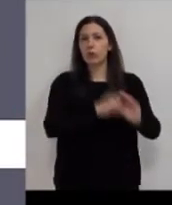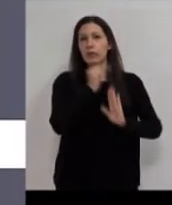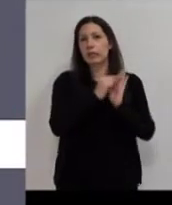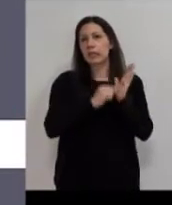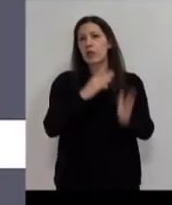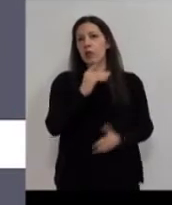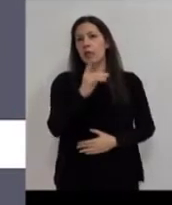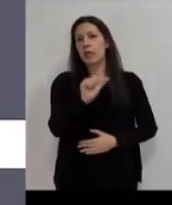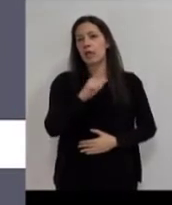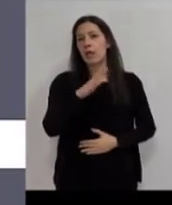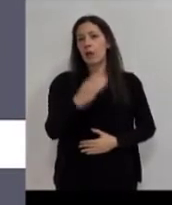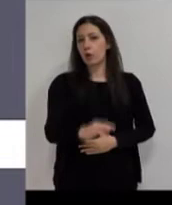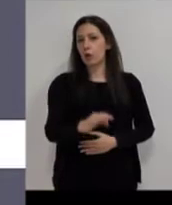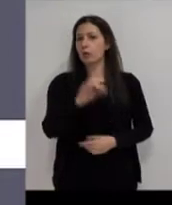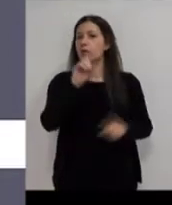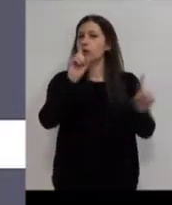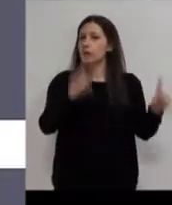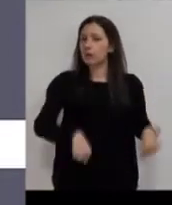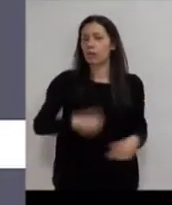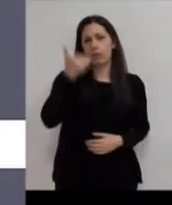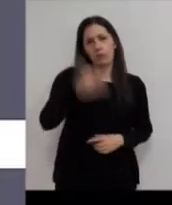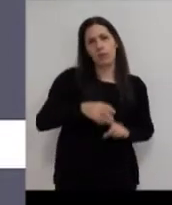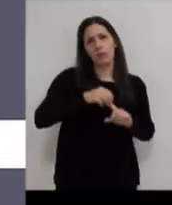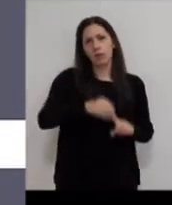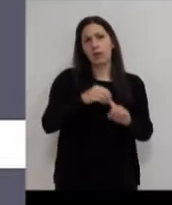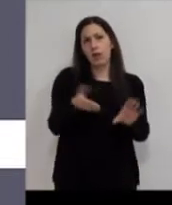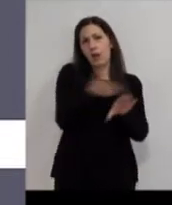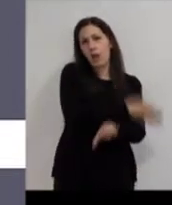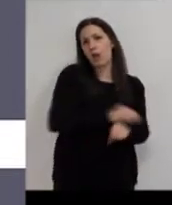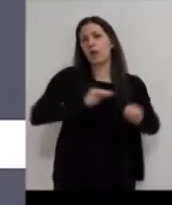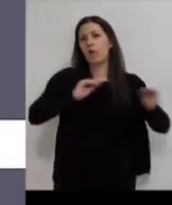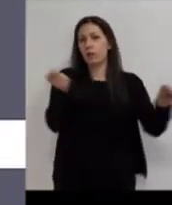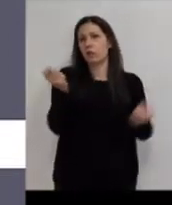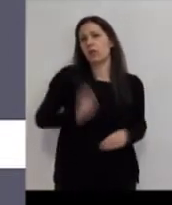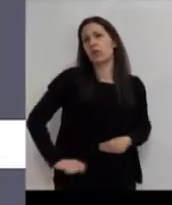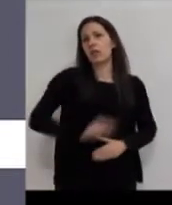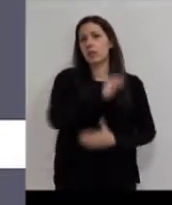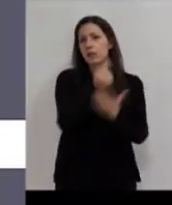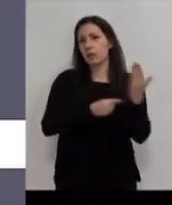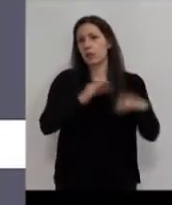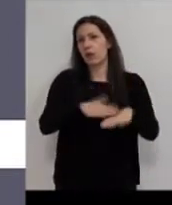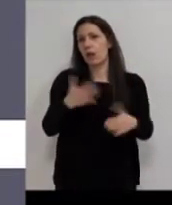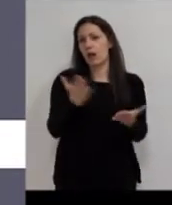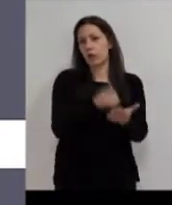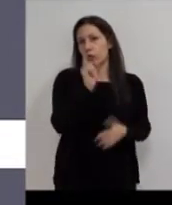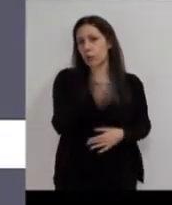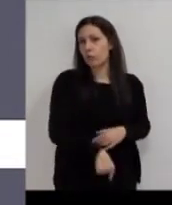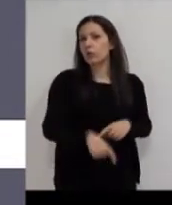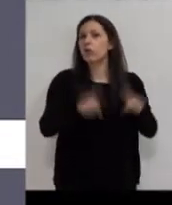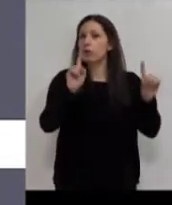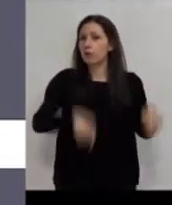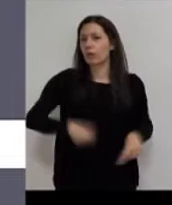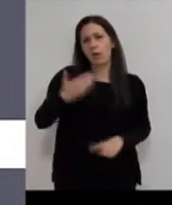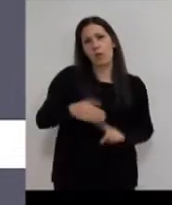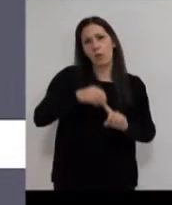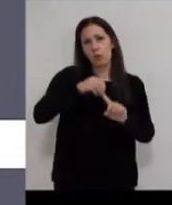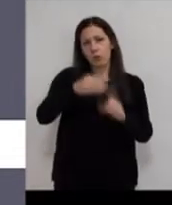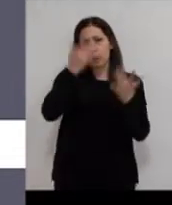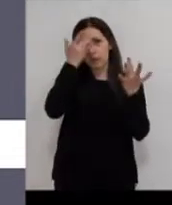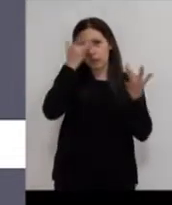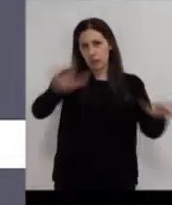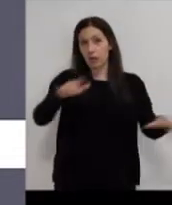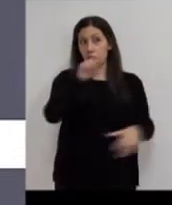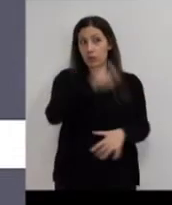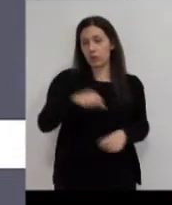que ellos lo hacen de la utilización de criterios DALCO, el tema de que es vital la formación profesional y el diseño para